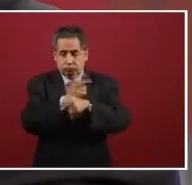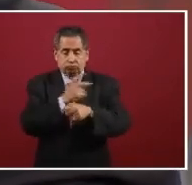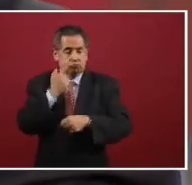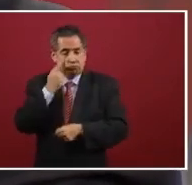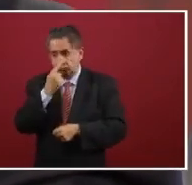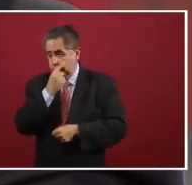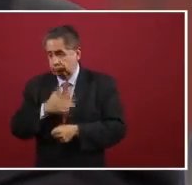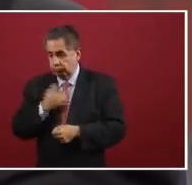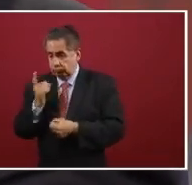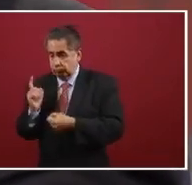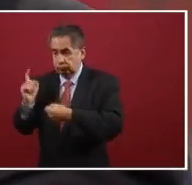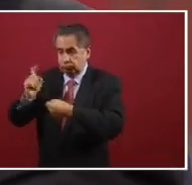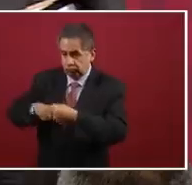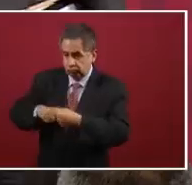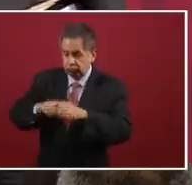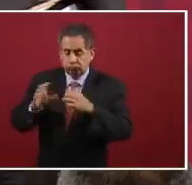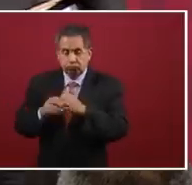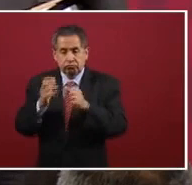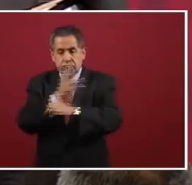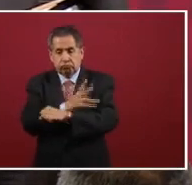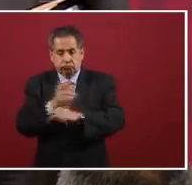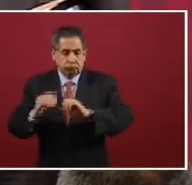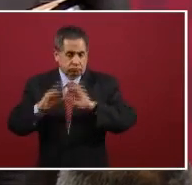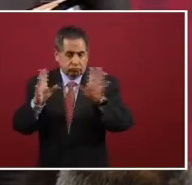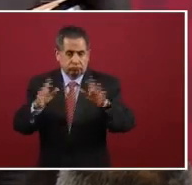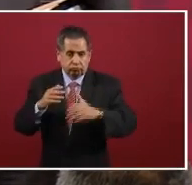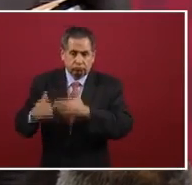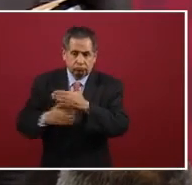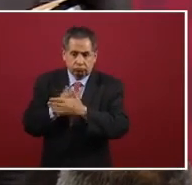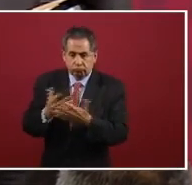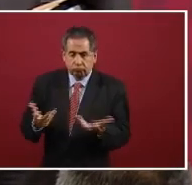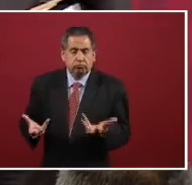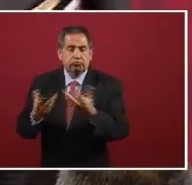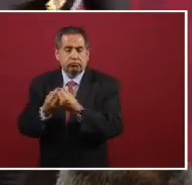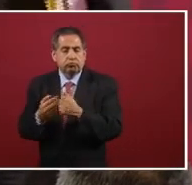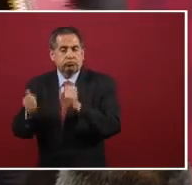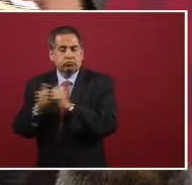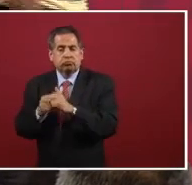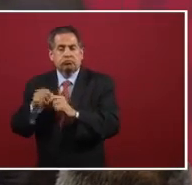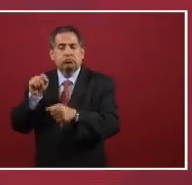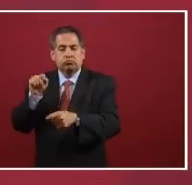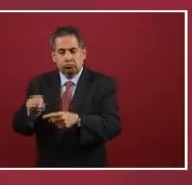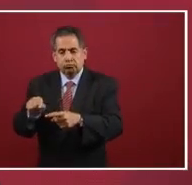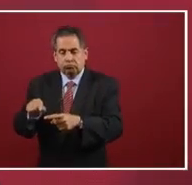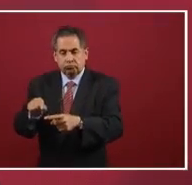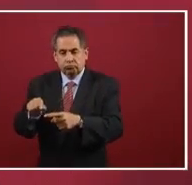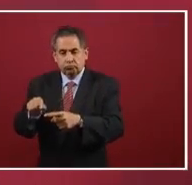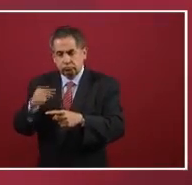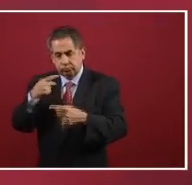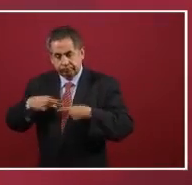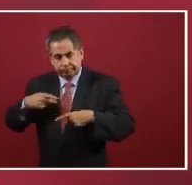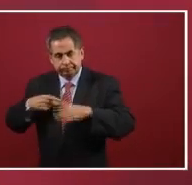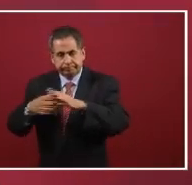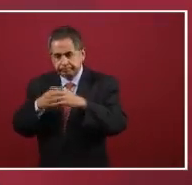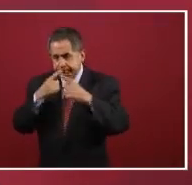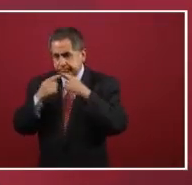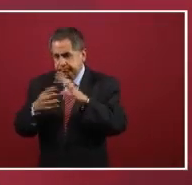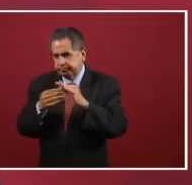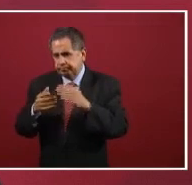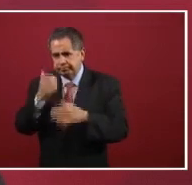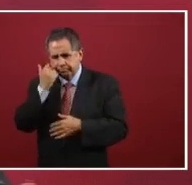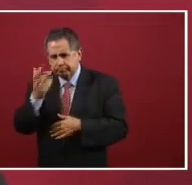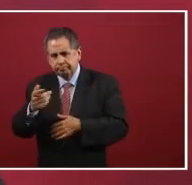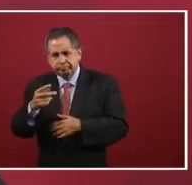que esté transparente y que vayan incorporándose los aspirantes que así lo